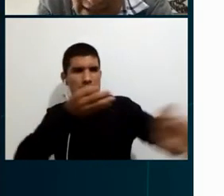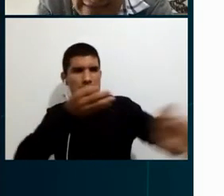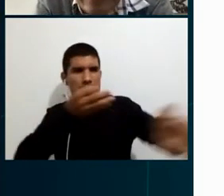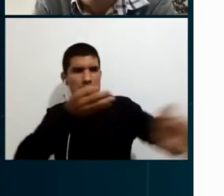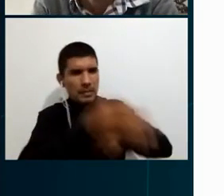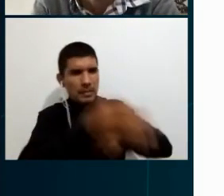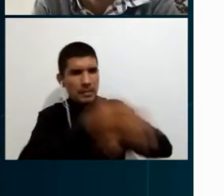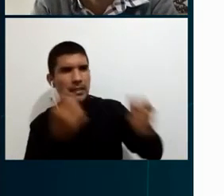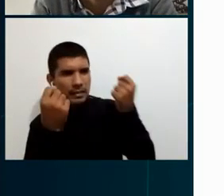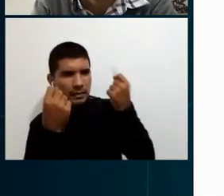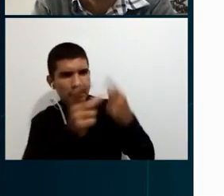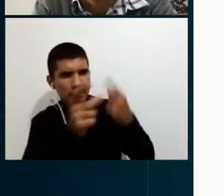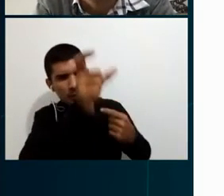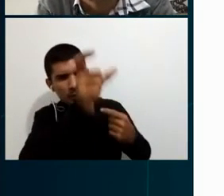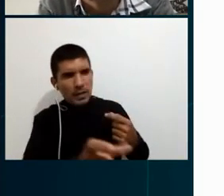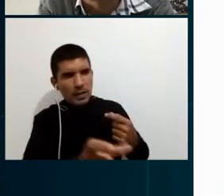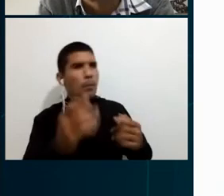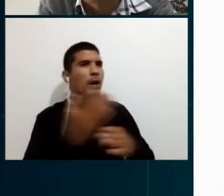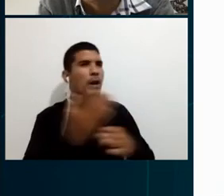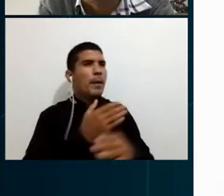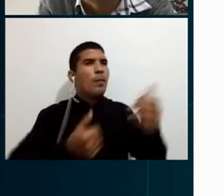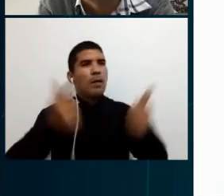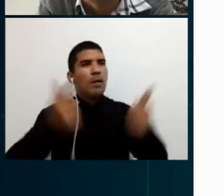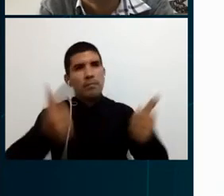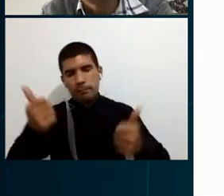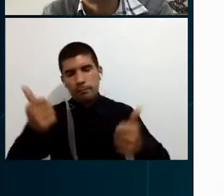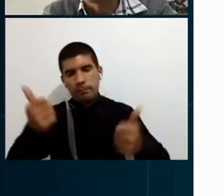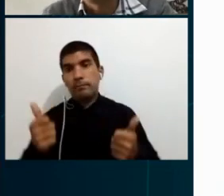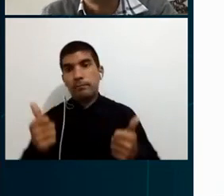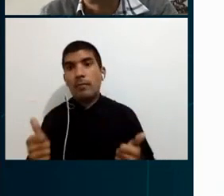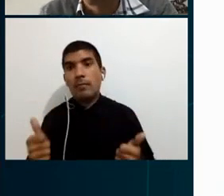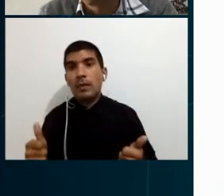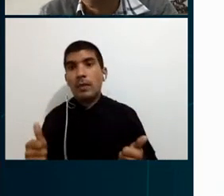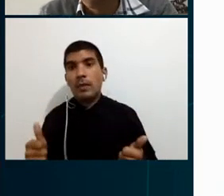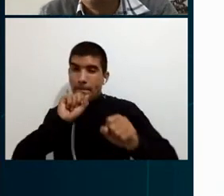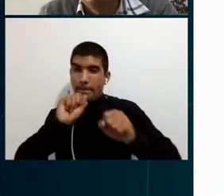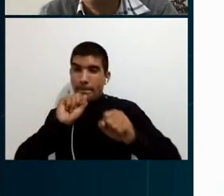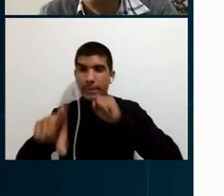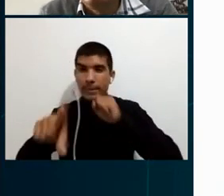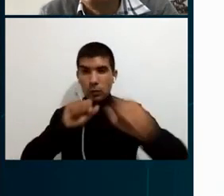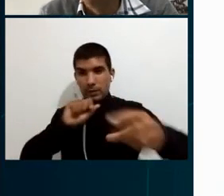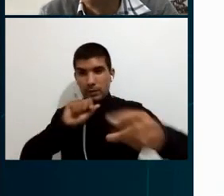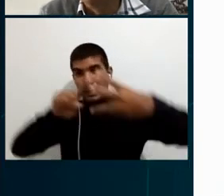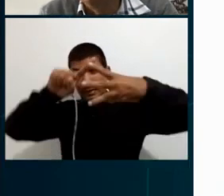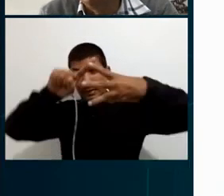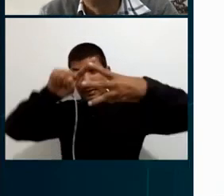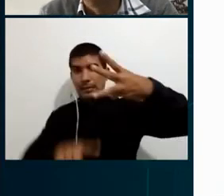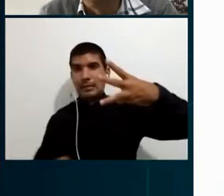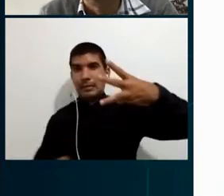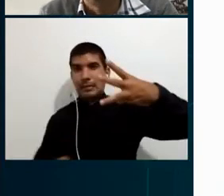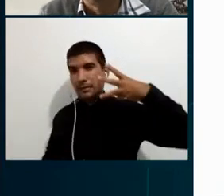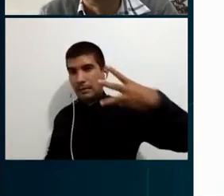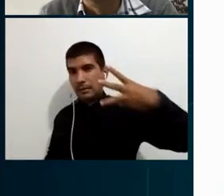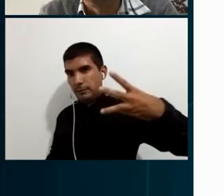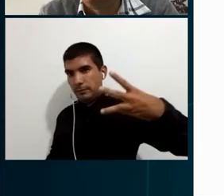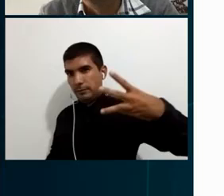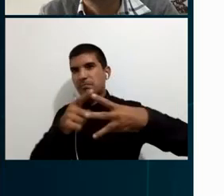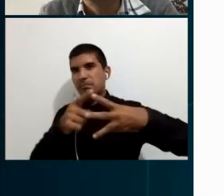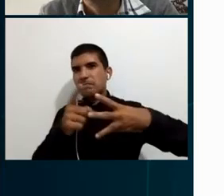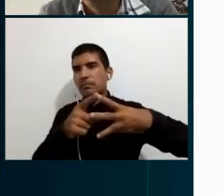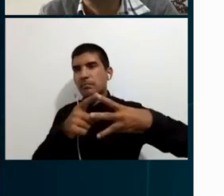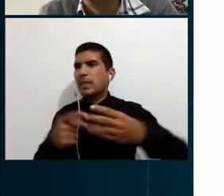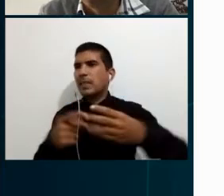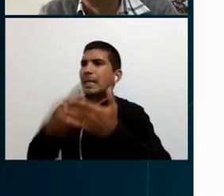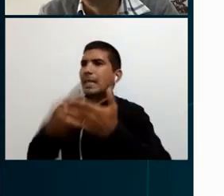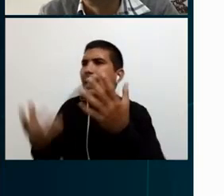Las tres preguntas claves cuando hablamos de tecnología es, el qué queremos o el dónde queremos estar, dónde